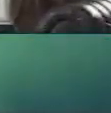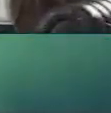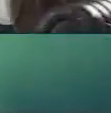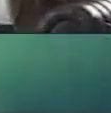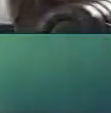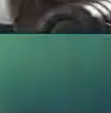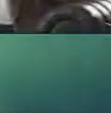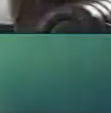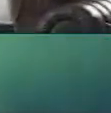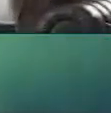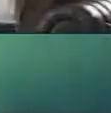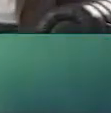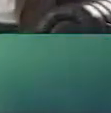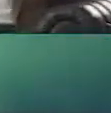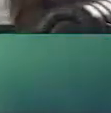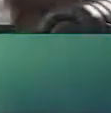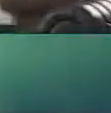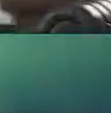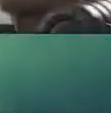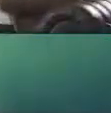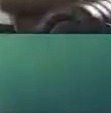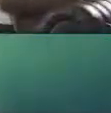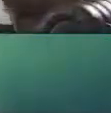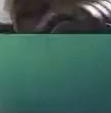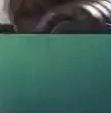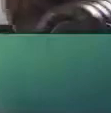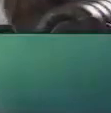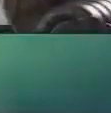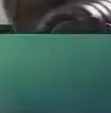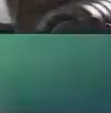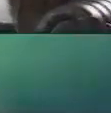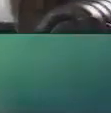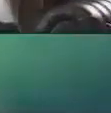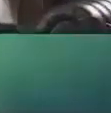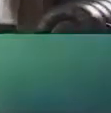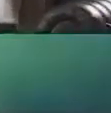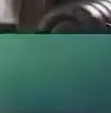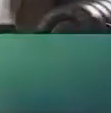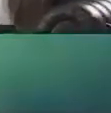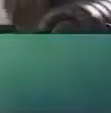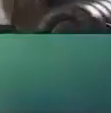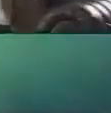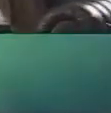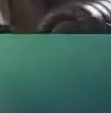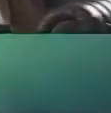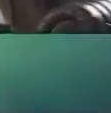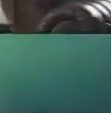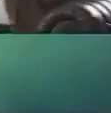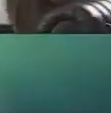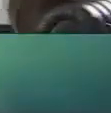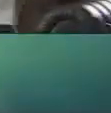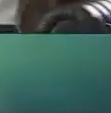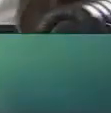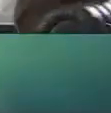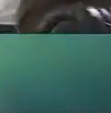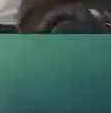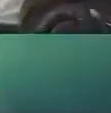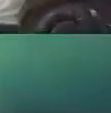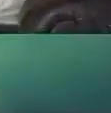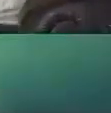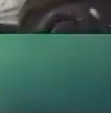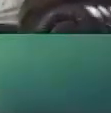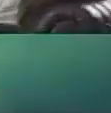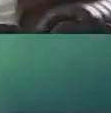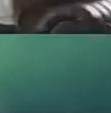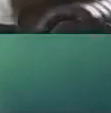debe incluir intérpretes de lengua de señas en universidades, en la televisión, en todos los